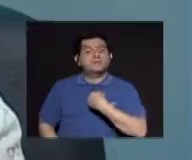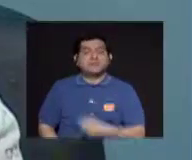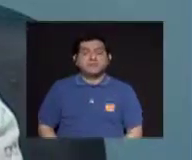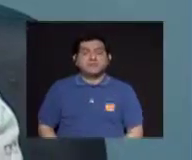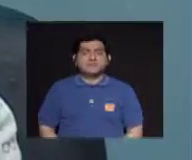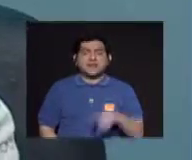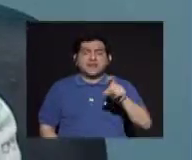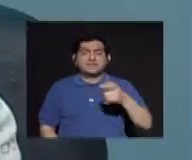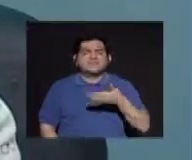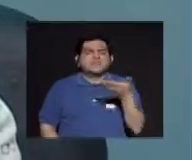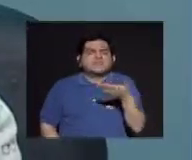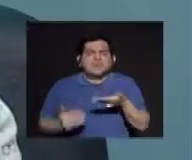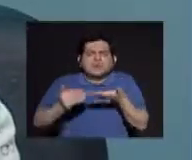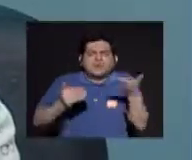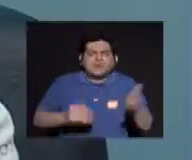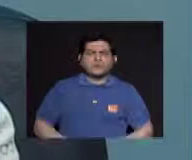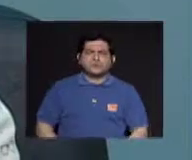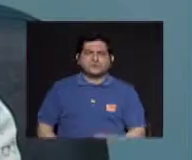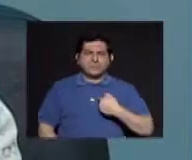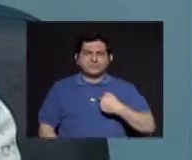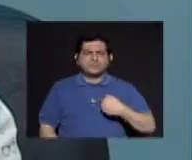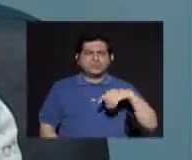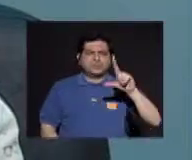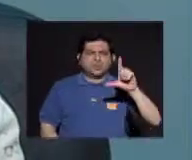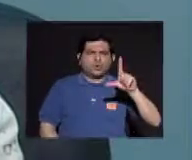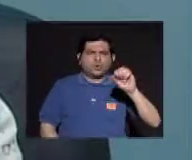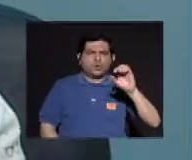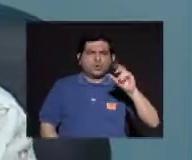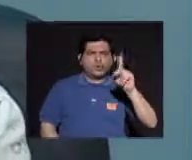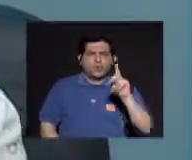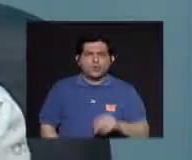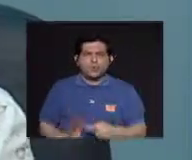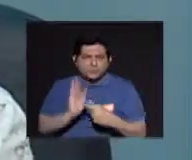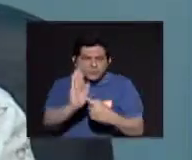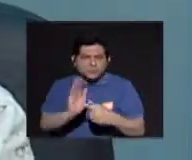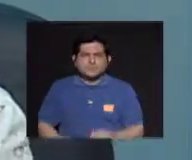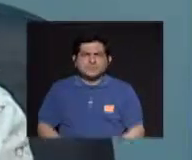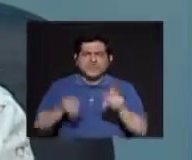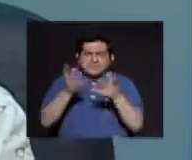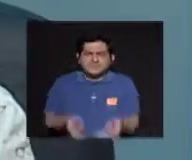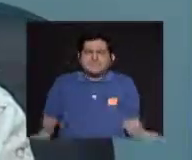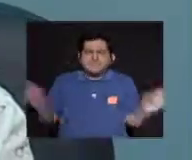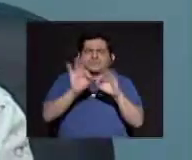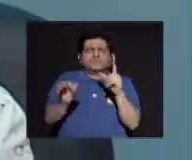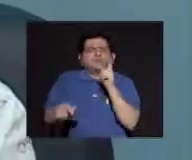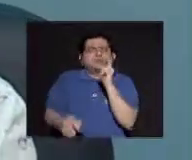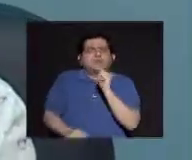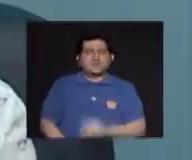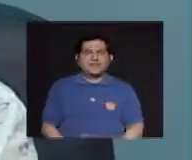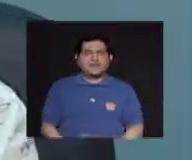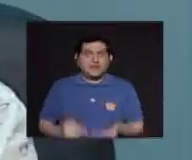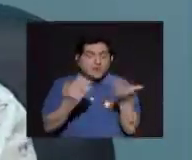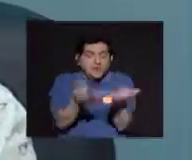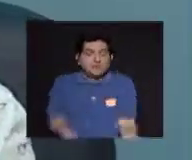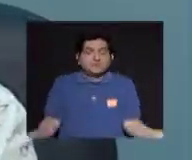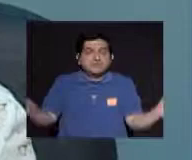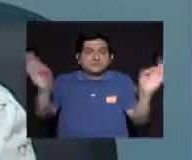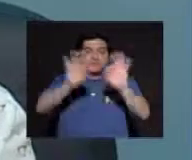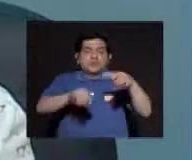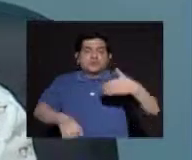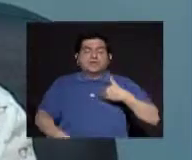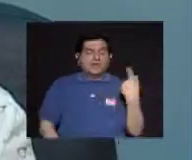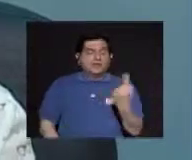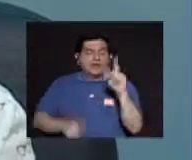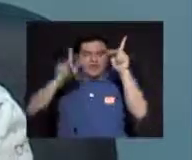va a decir qué props necesito, cuál es el look que yo necesito, quiénes son las personas importantes, cosas claves, digamos,